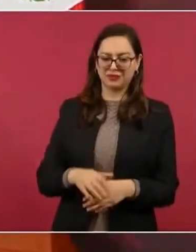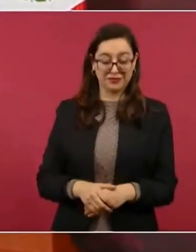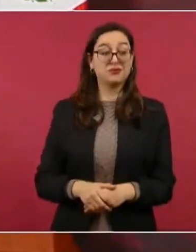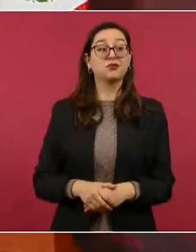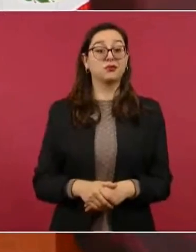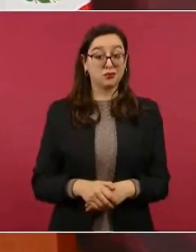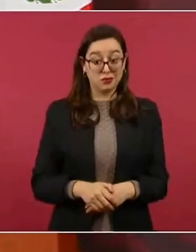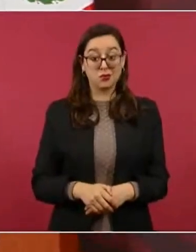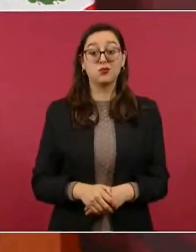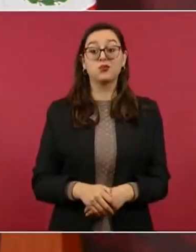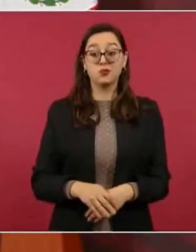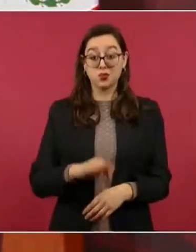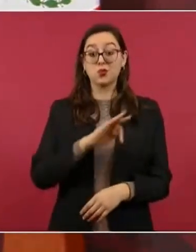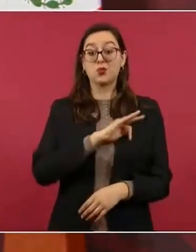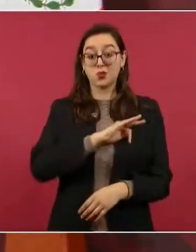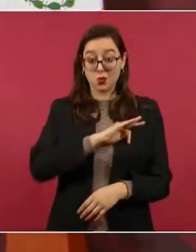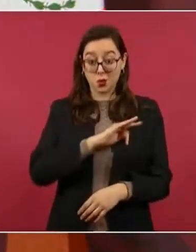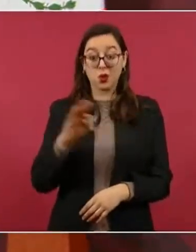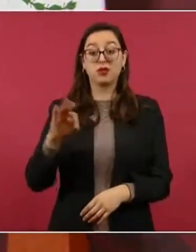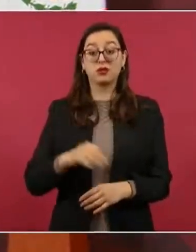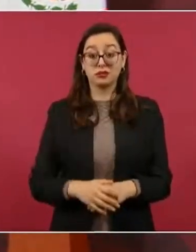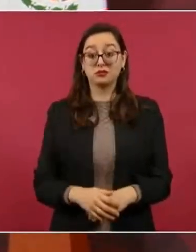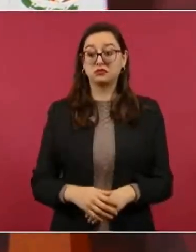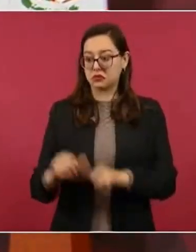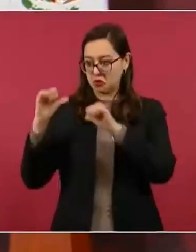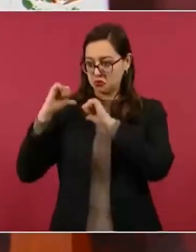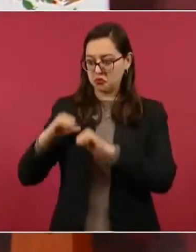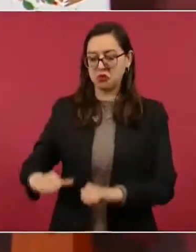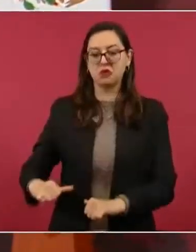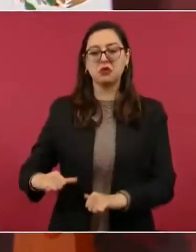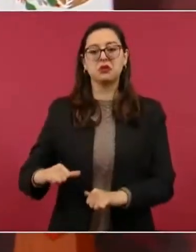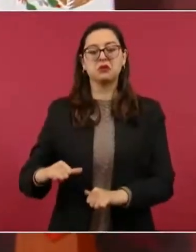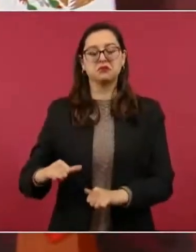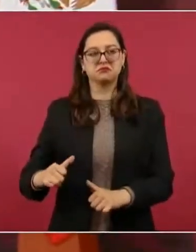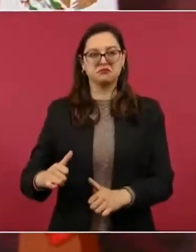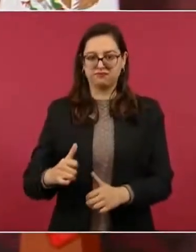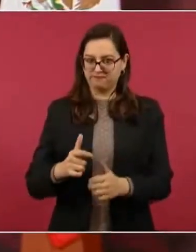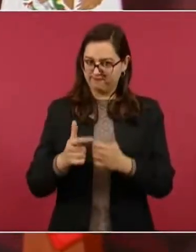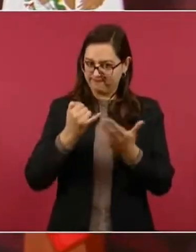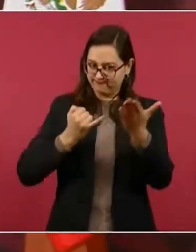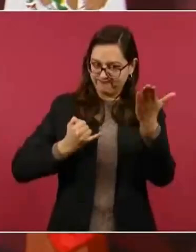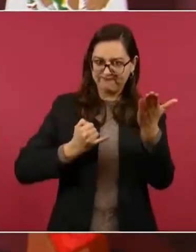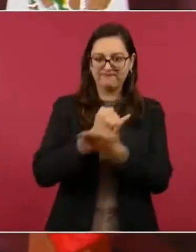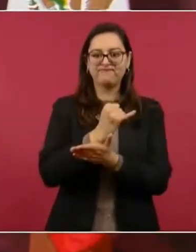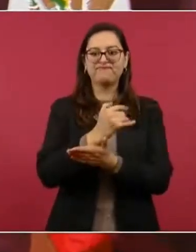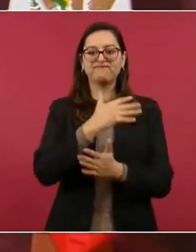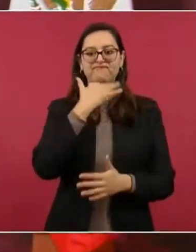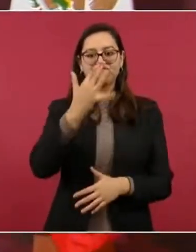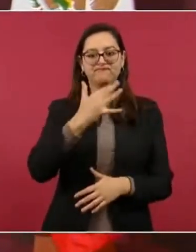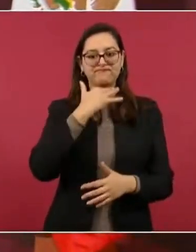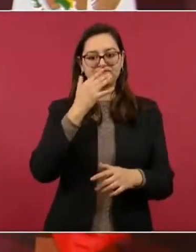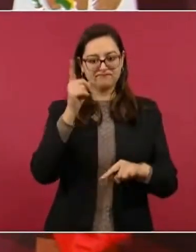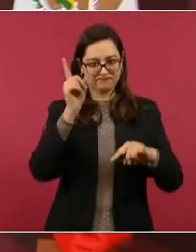No, si hay voluntad arriba, y sí va quedando